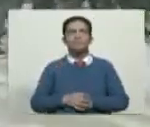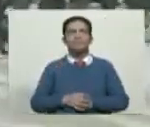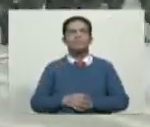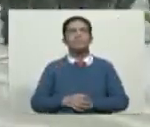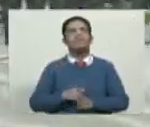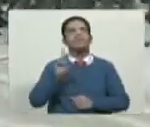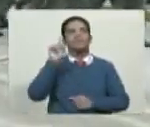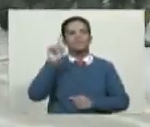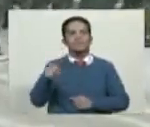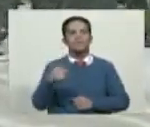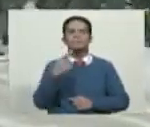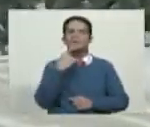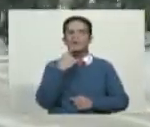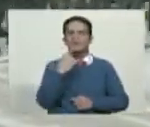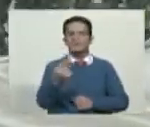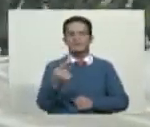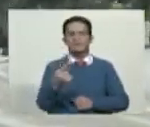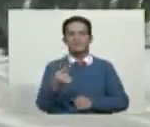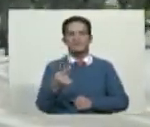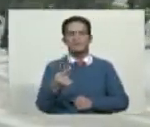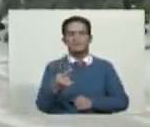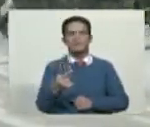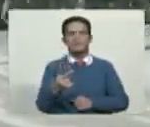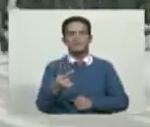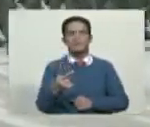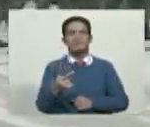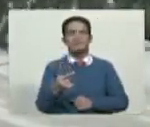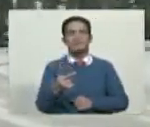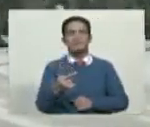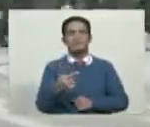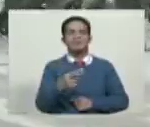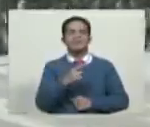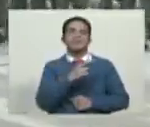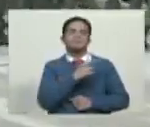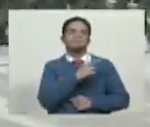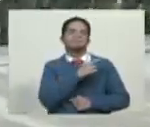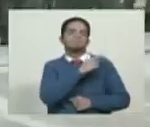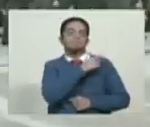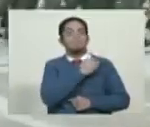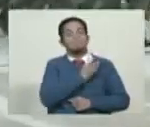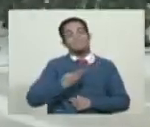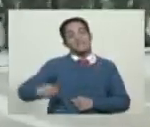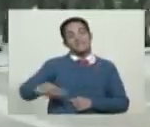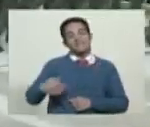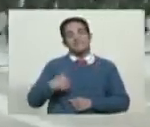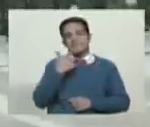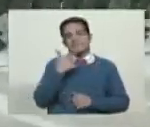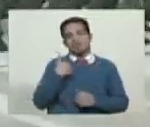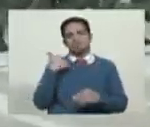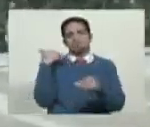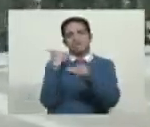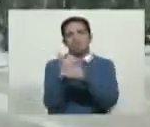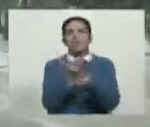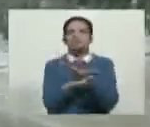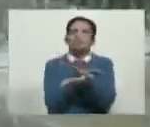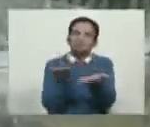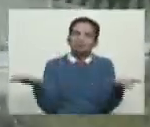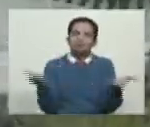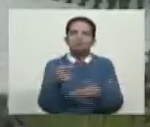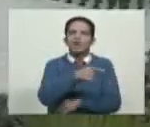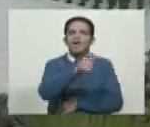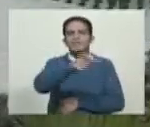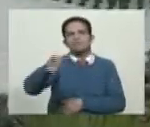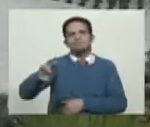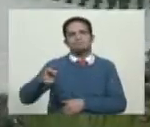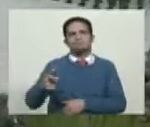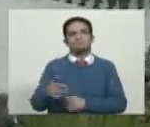de la Fuerza Armada Nacional Bolivariana: soy uno de ustedes, un soldado, soy un hombre de pueblo como ustedes,